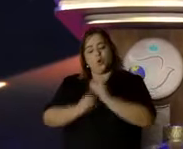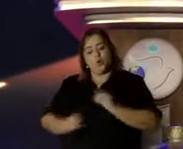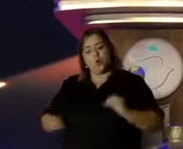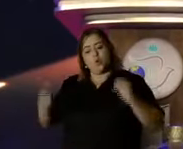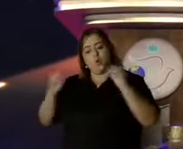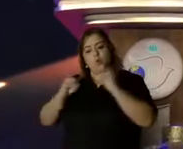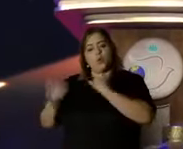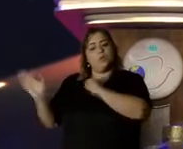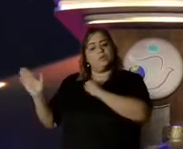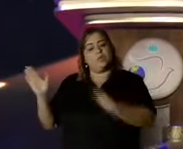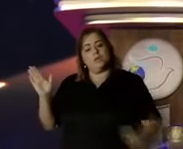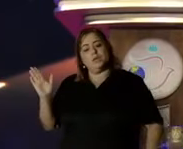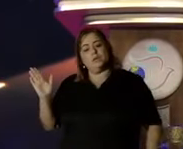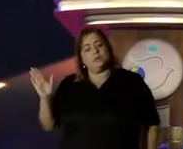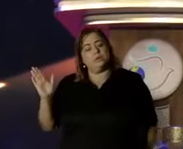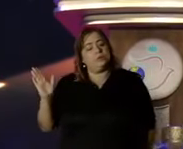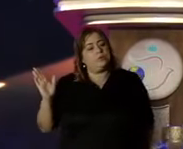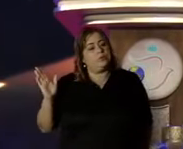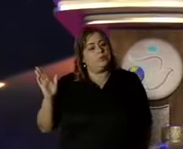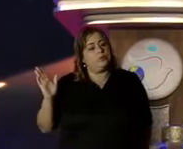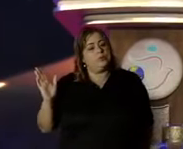verdad. Todo va a estar bien.